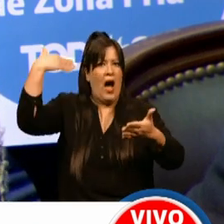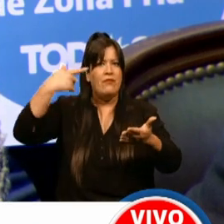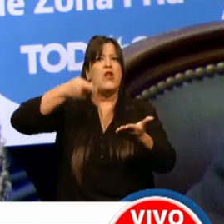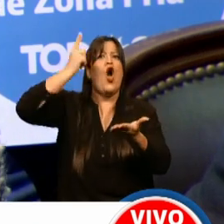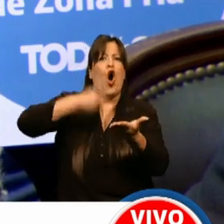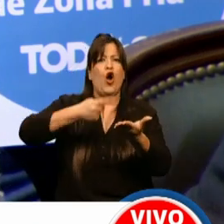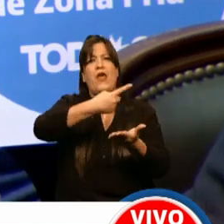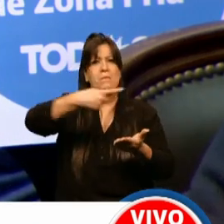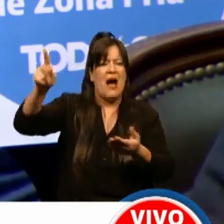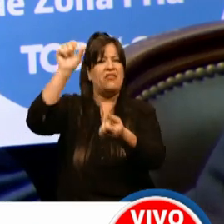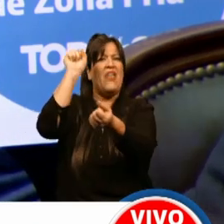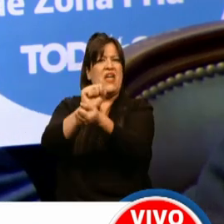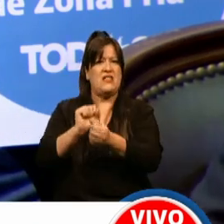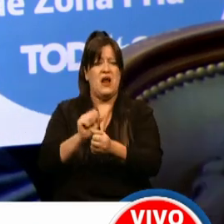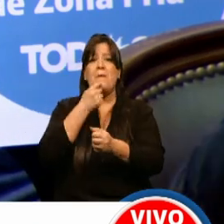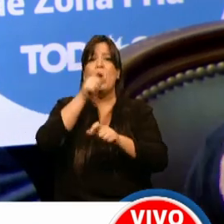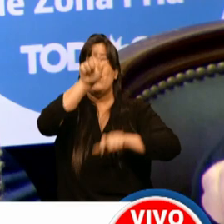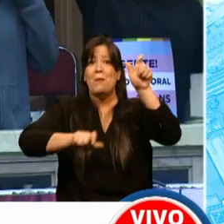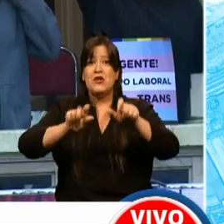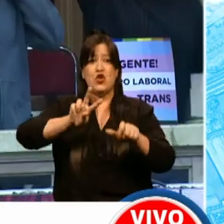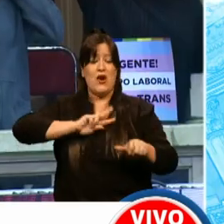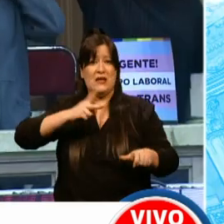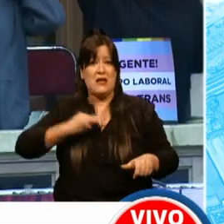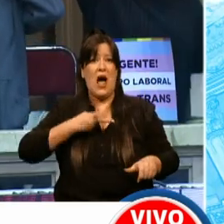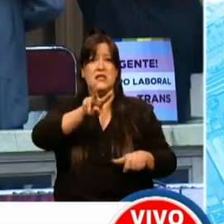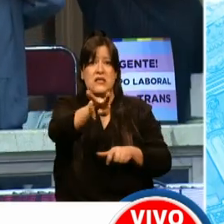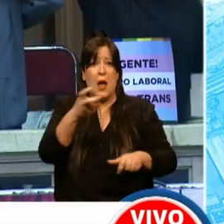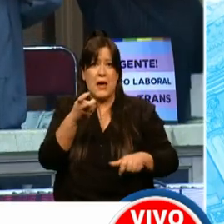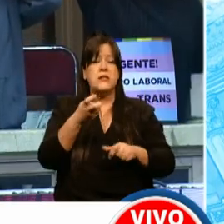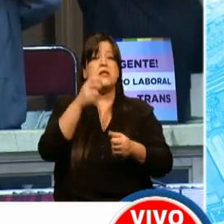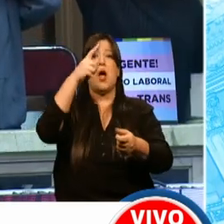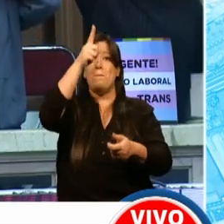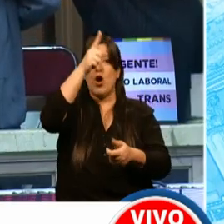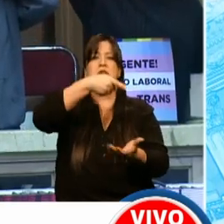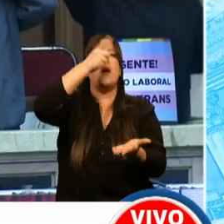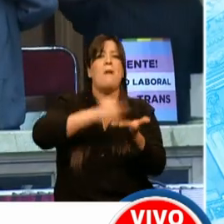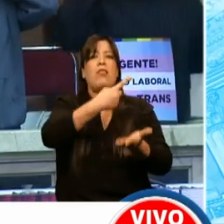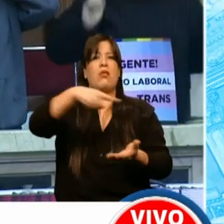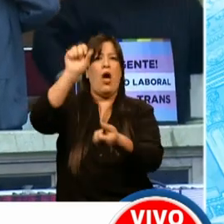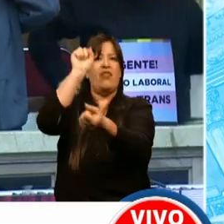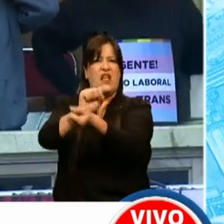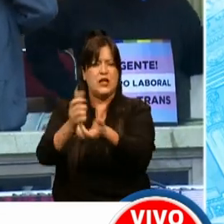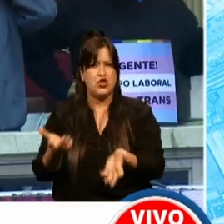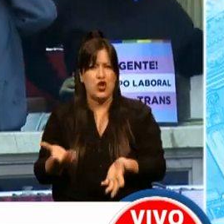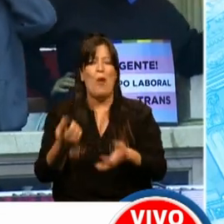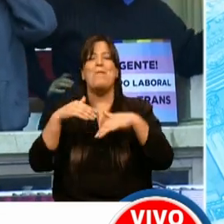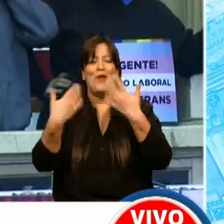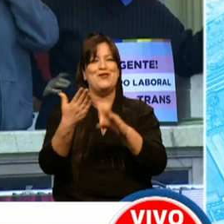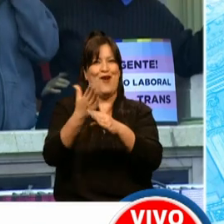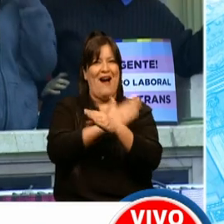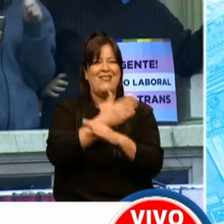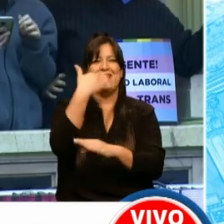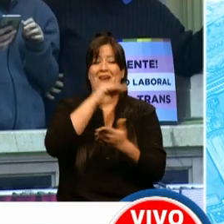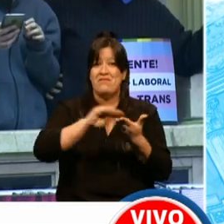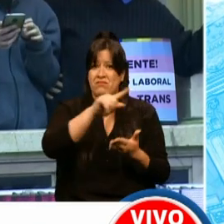detener a las personas travestis y trans por eso a diferencia de uno de los diputados preopinantes